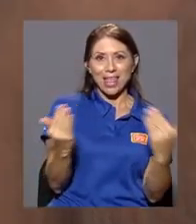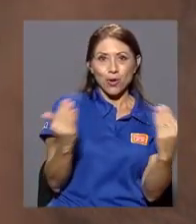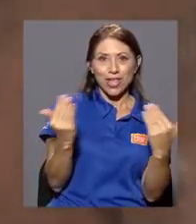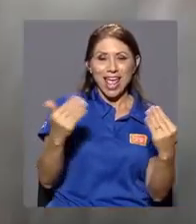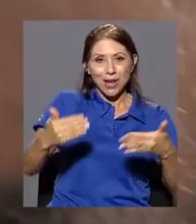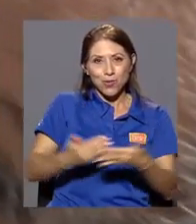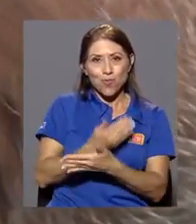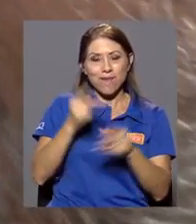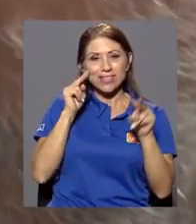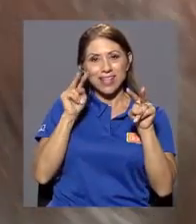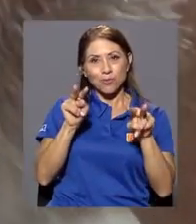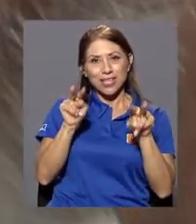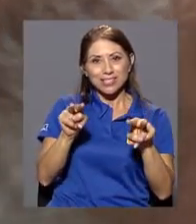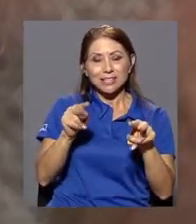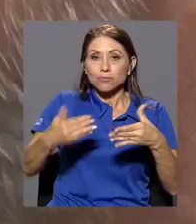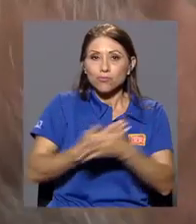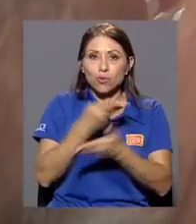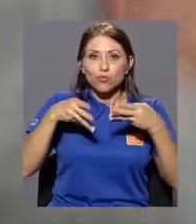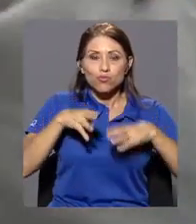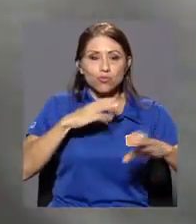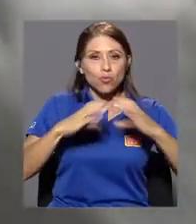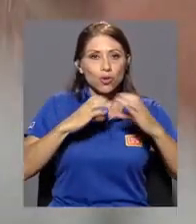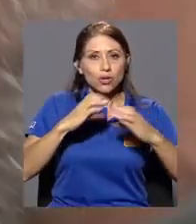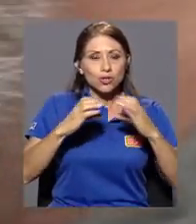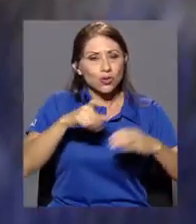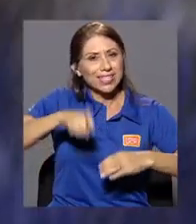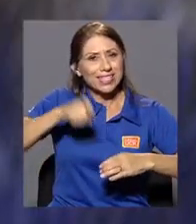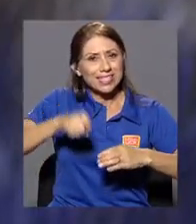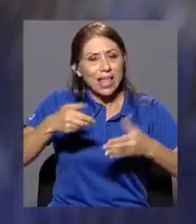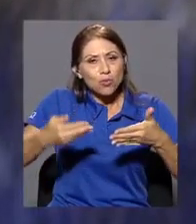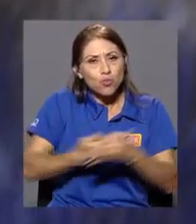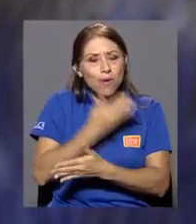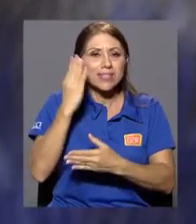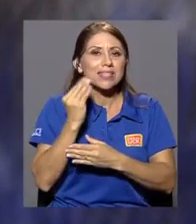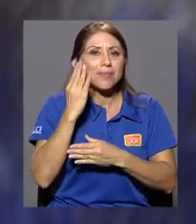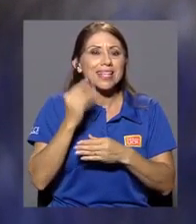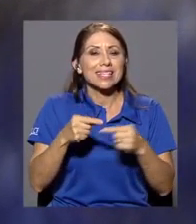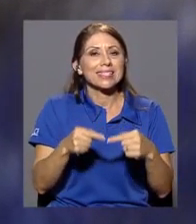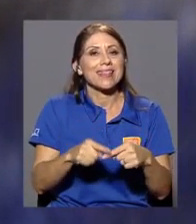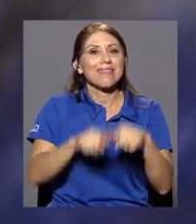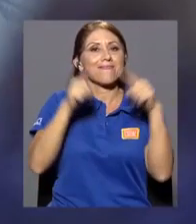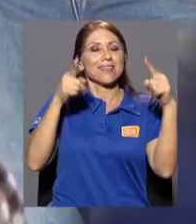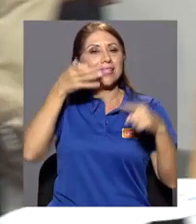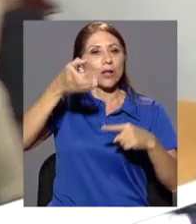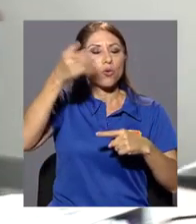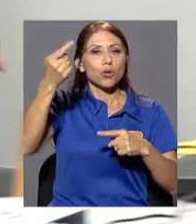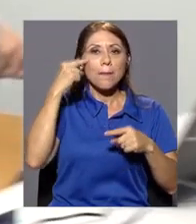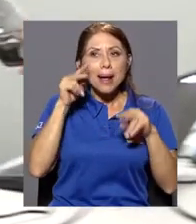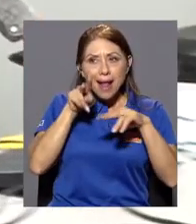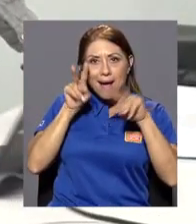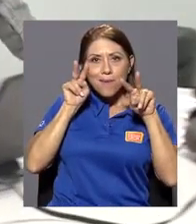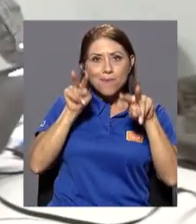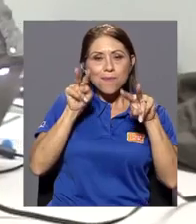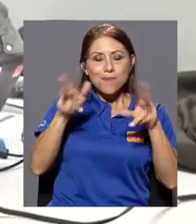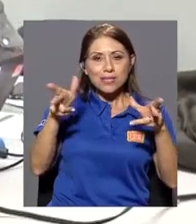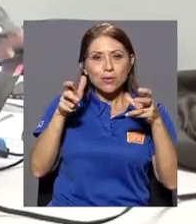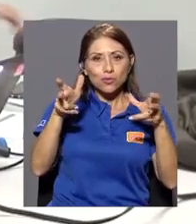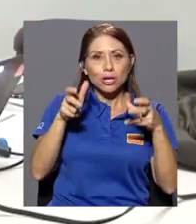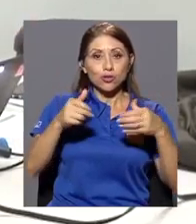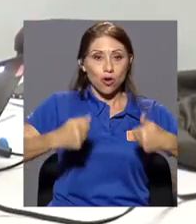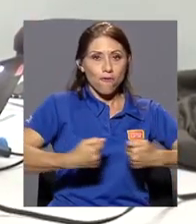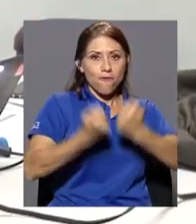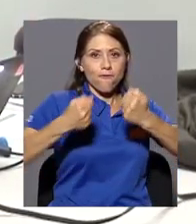la necesidad de los nuevos medios de proveer nuevas experiencias contraculturales para ser escuchados. Los retos a los que se enfrentan los